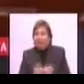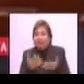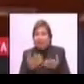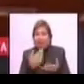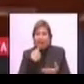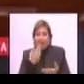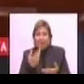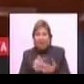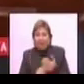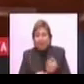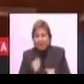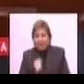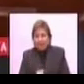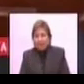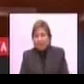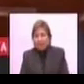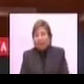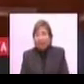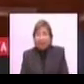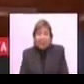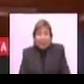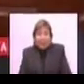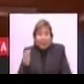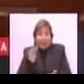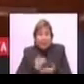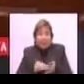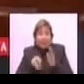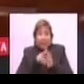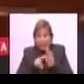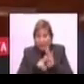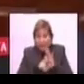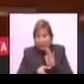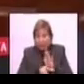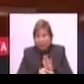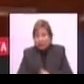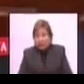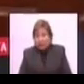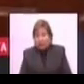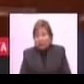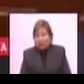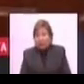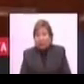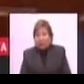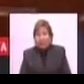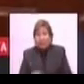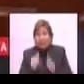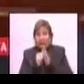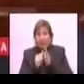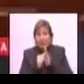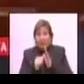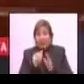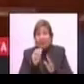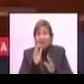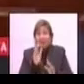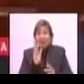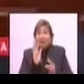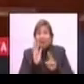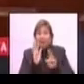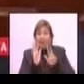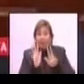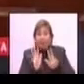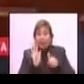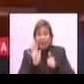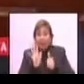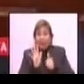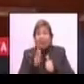queremos que nos den la confianza. Y entonces, nuevamente las normas, presidente. Porque el artículo 86 del reglamento dice